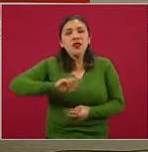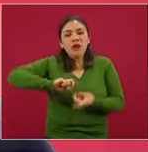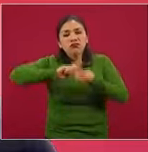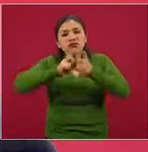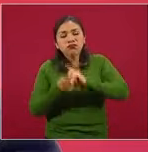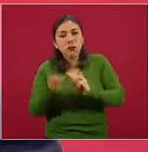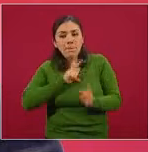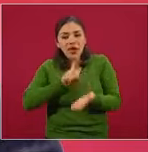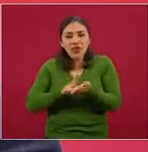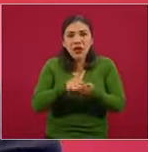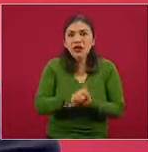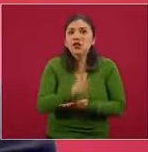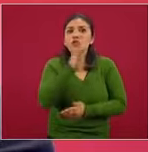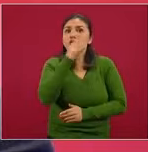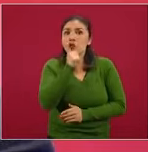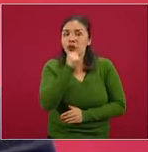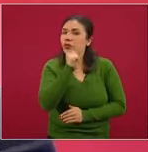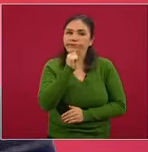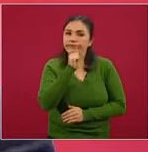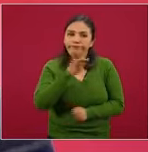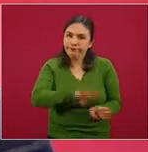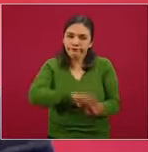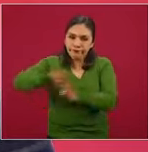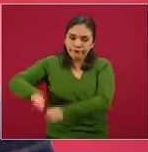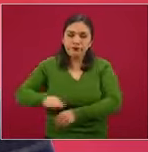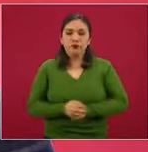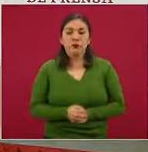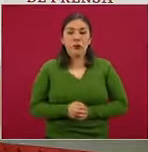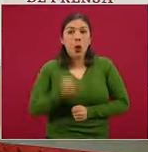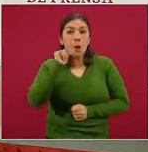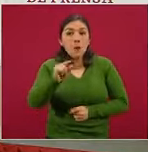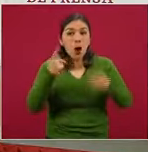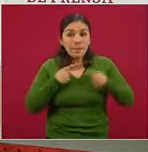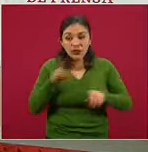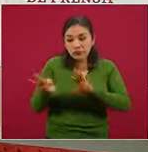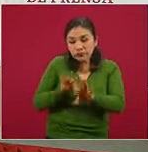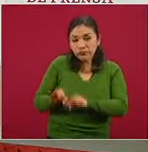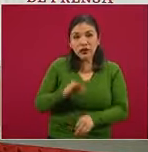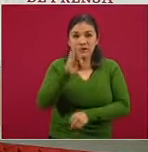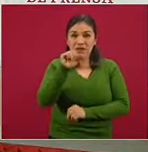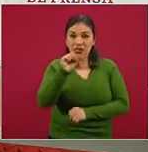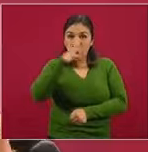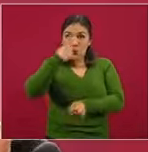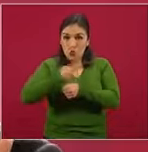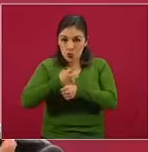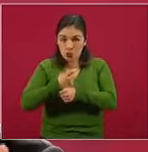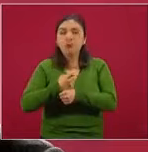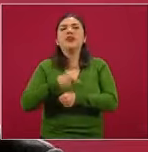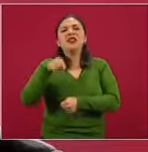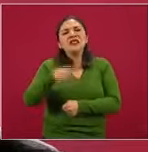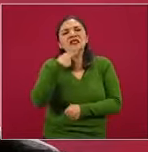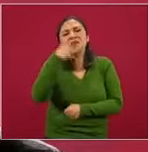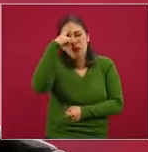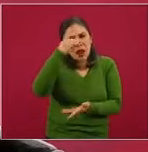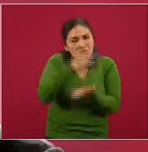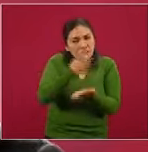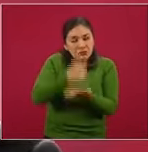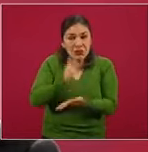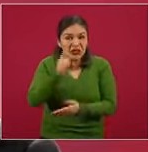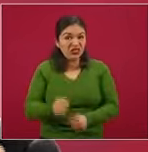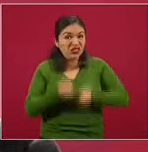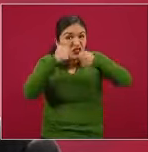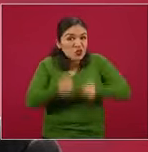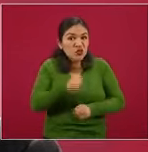sus derechos. Entonces, pocos sujetos en la fase 1, el propósito es identificar la